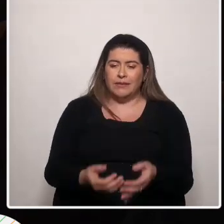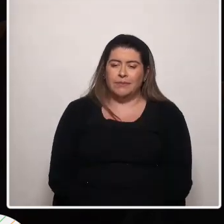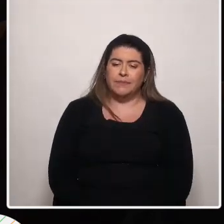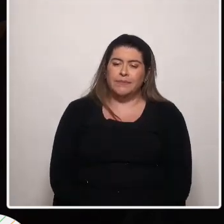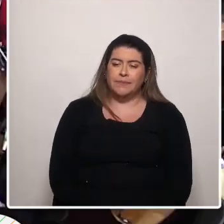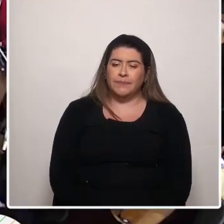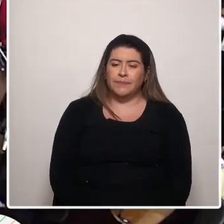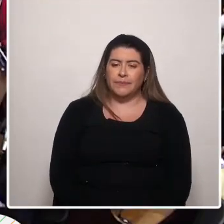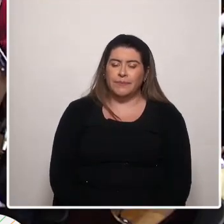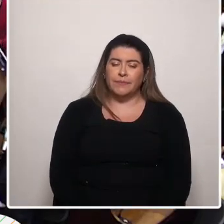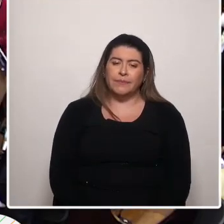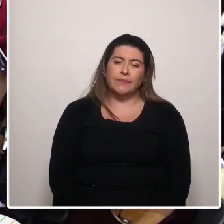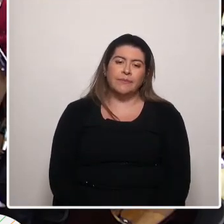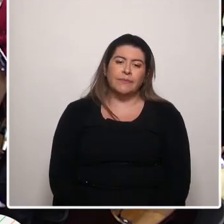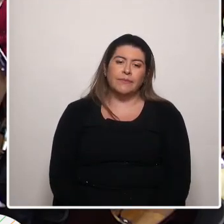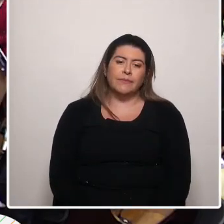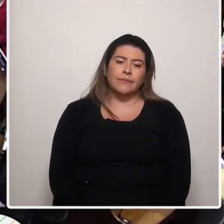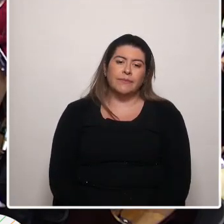Muy bien.